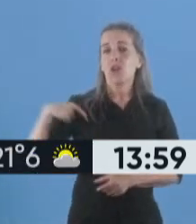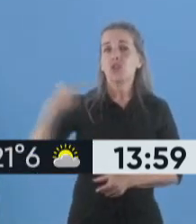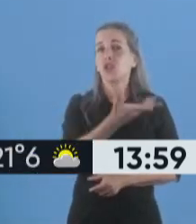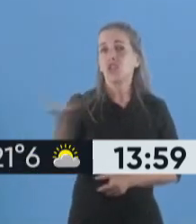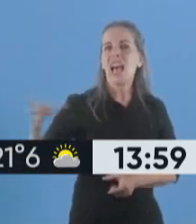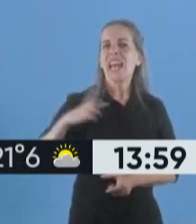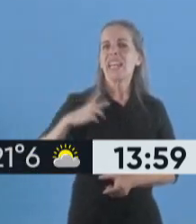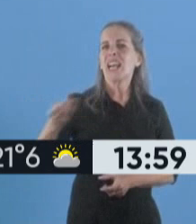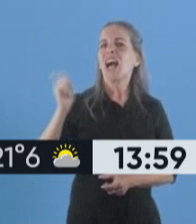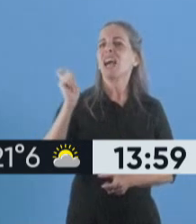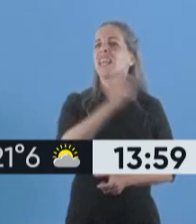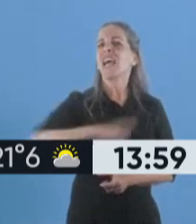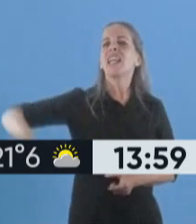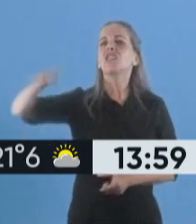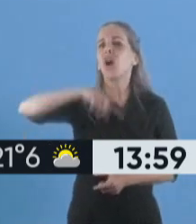más ricas